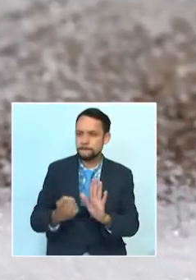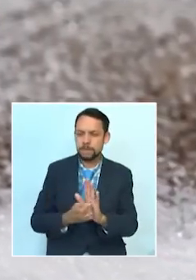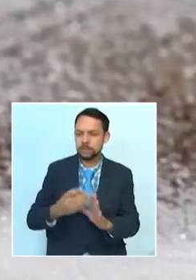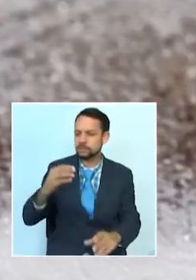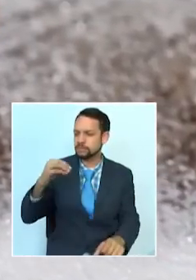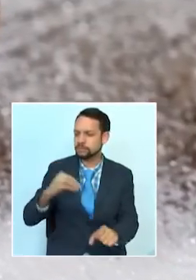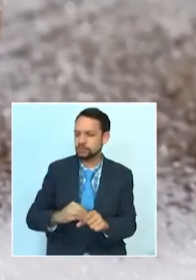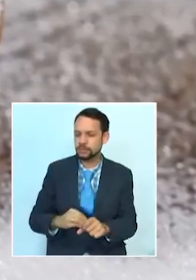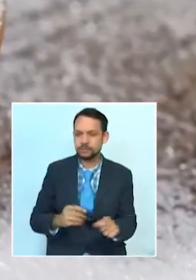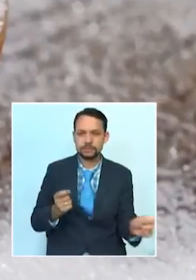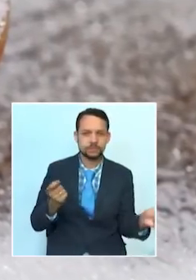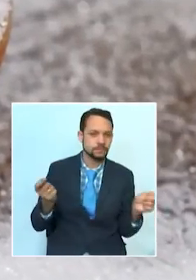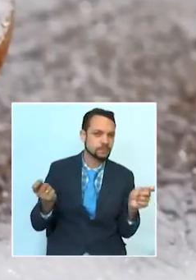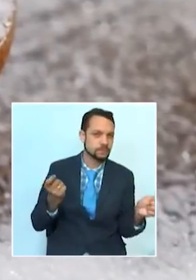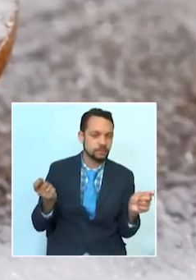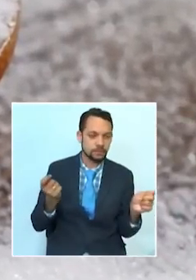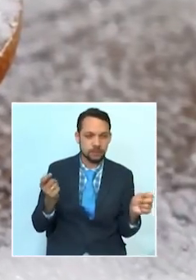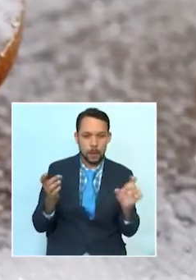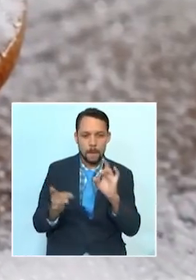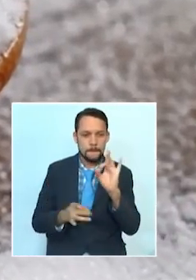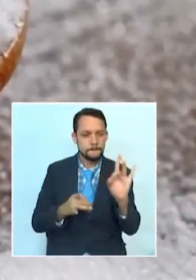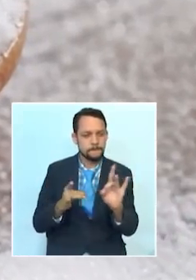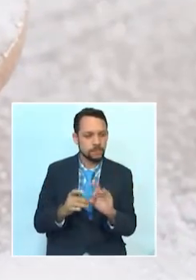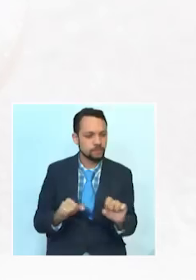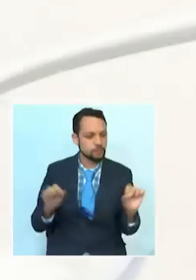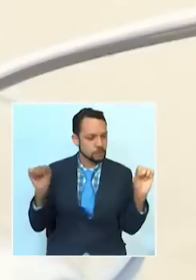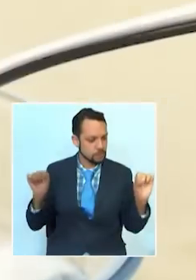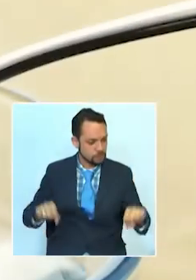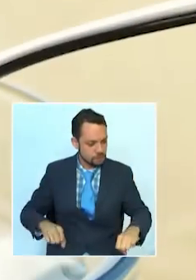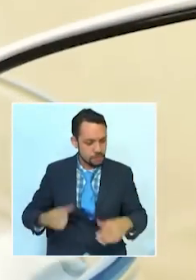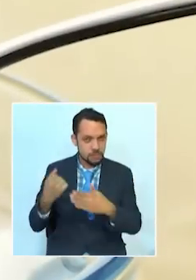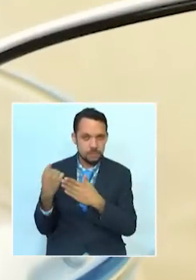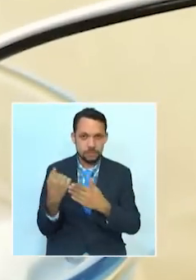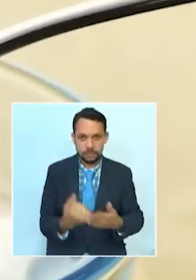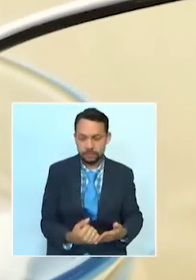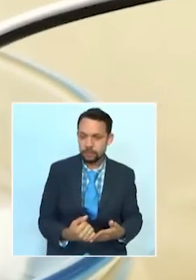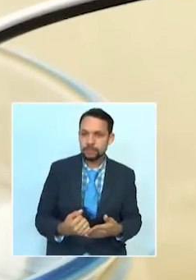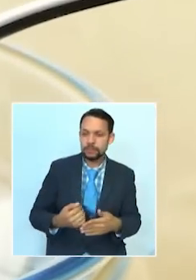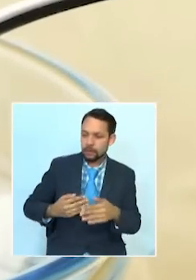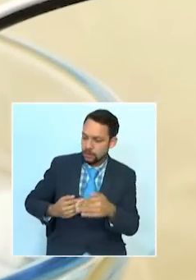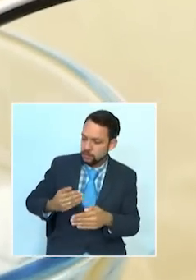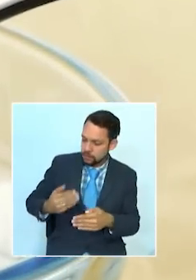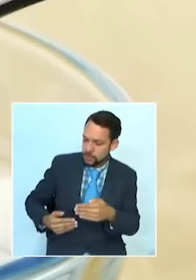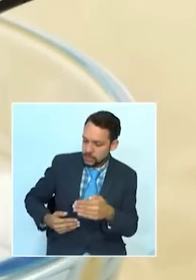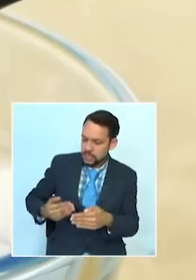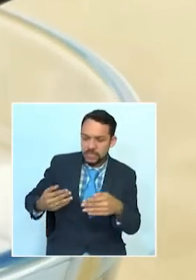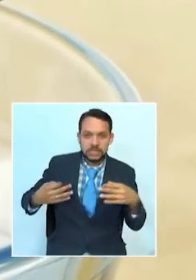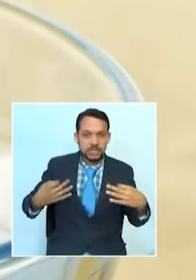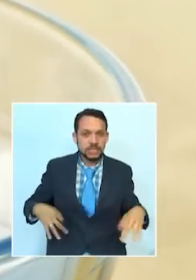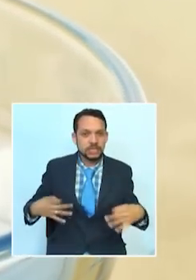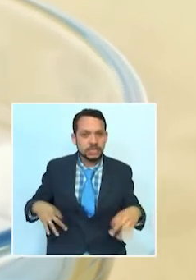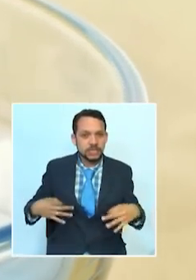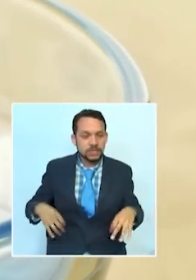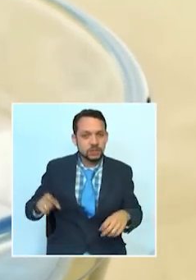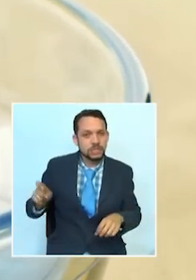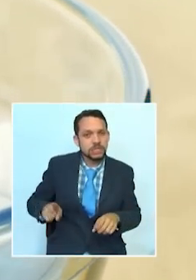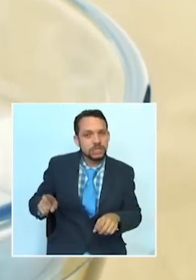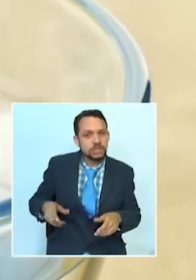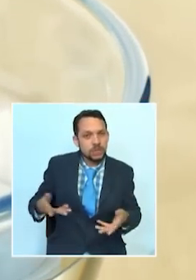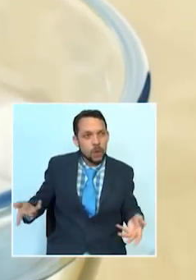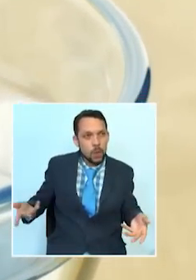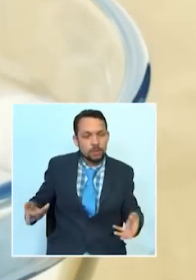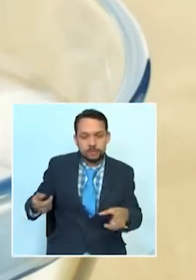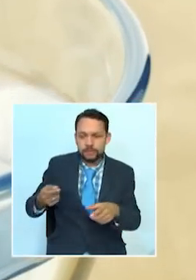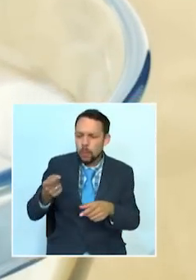provisiones de impurezas o compuestos nocivos para la salud el procedimiento es sencillo solo necesitamos una